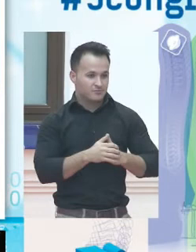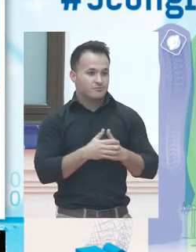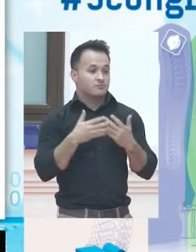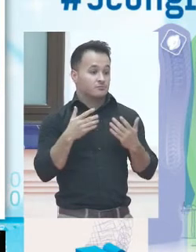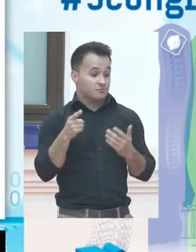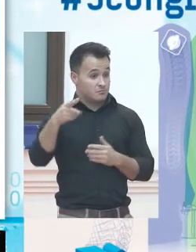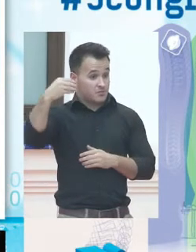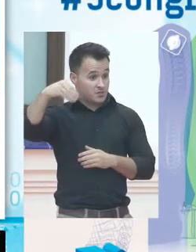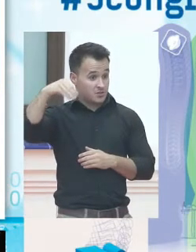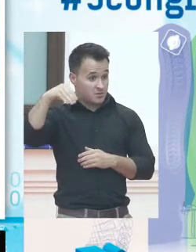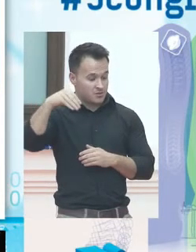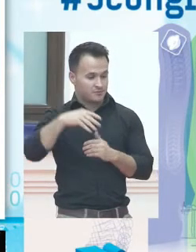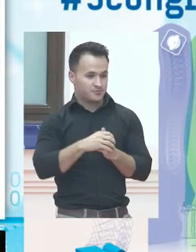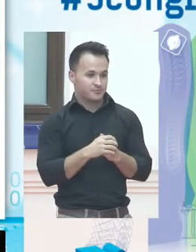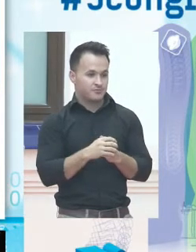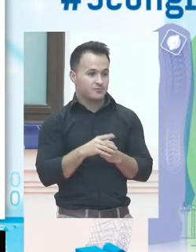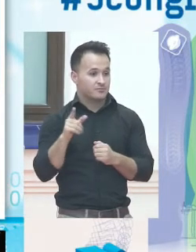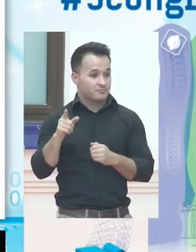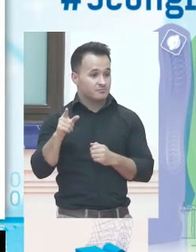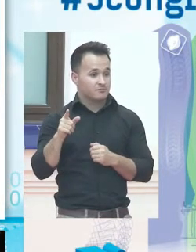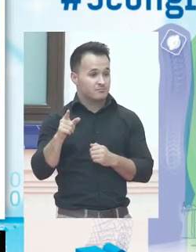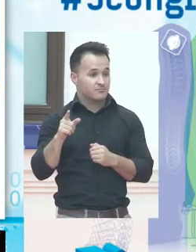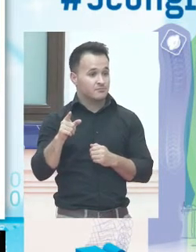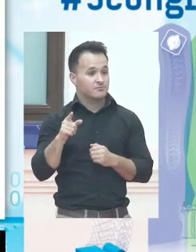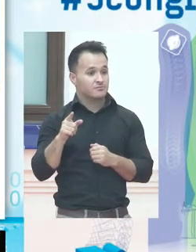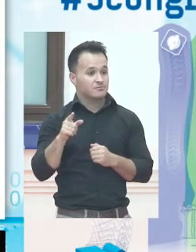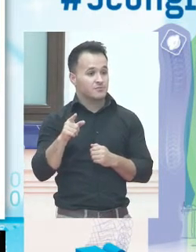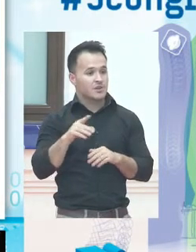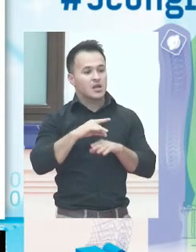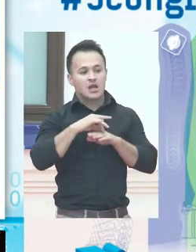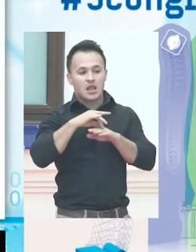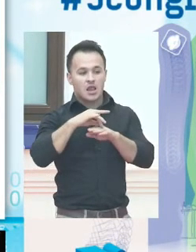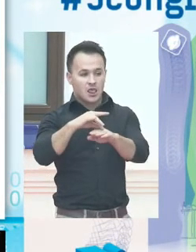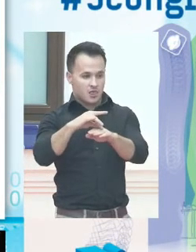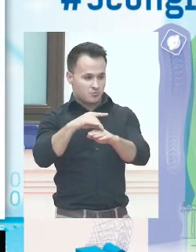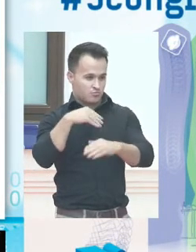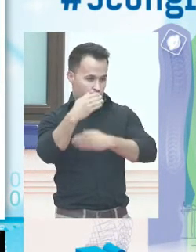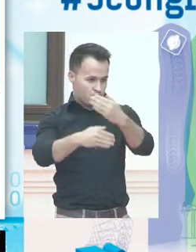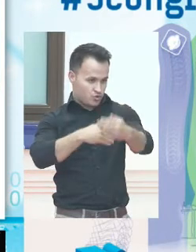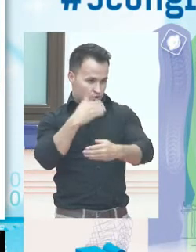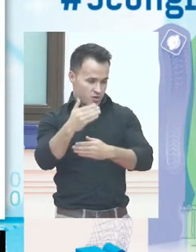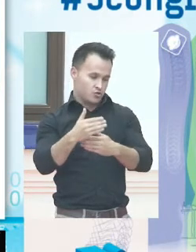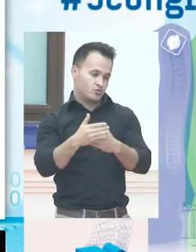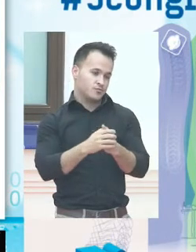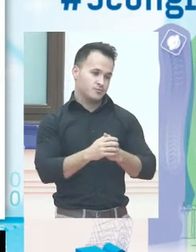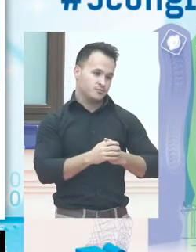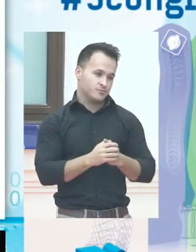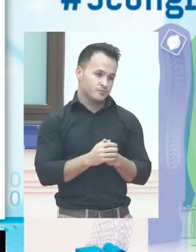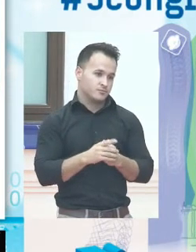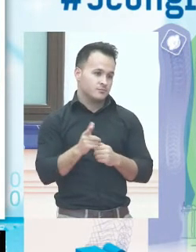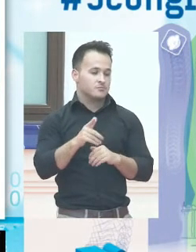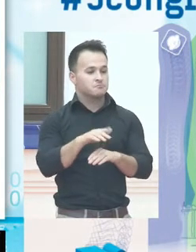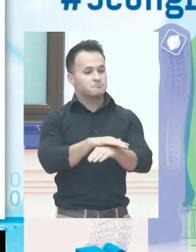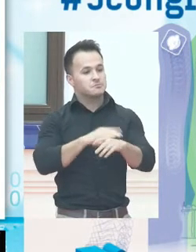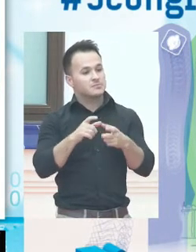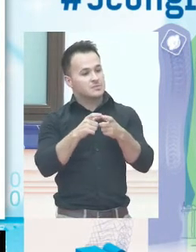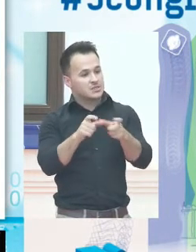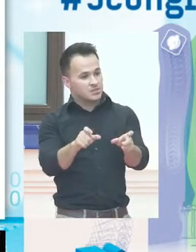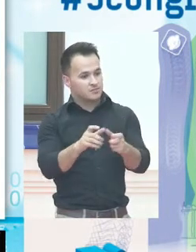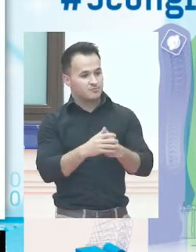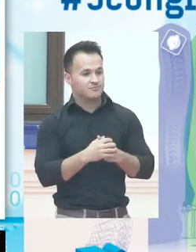caso es el presidente de la República de Estonia, es el que lidera todo el comité, la junta directiva. Pero también hay un ministro de Administraciones